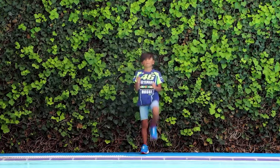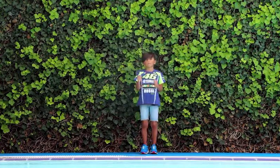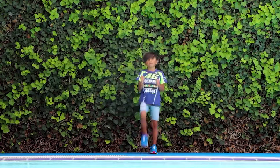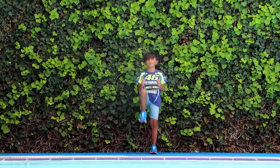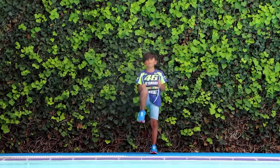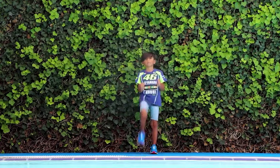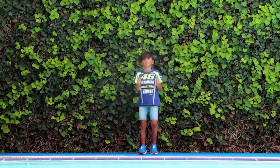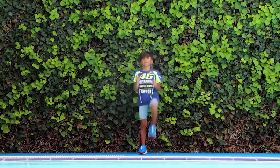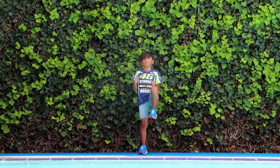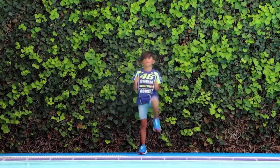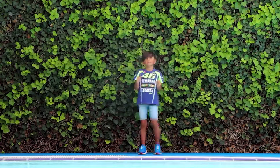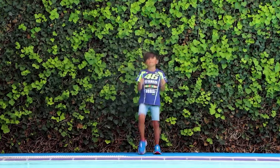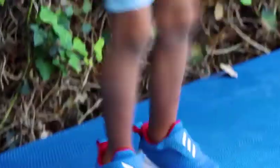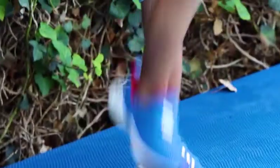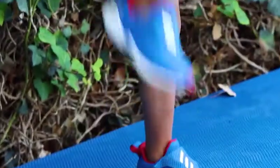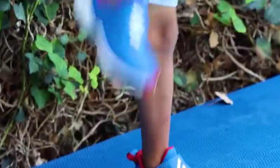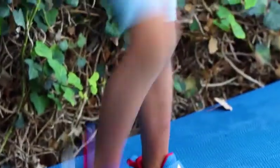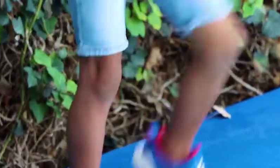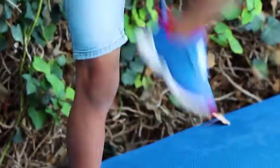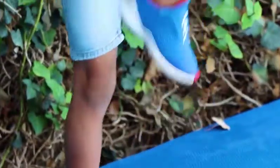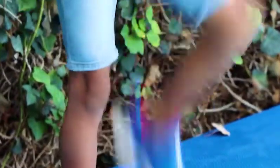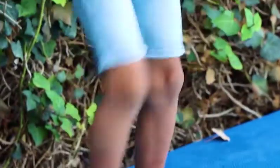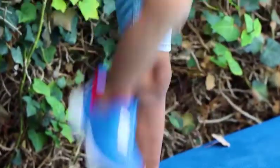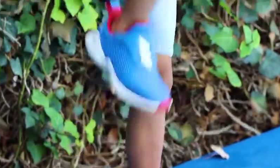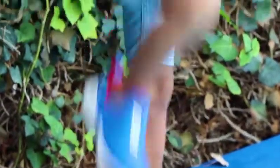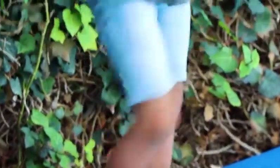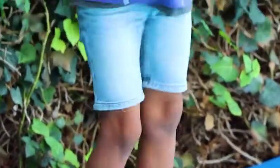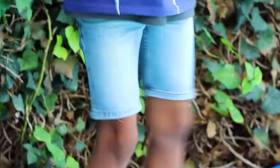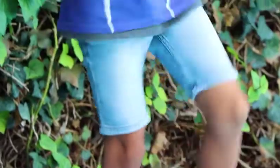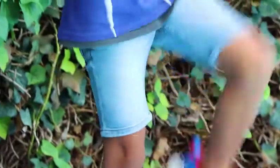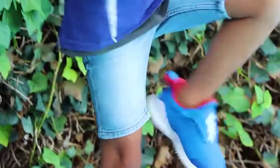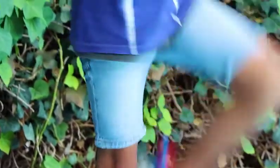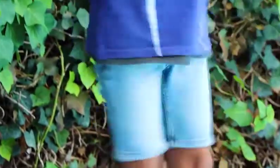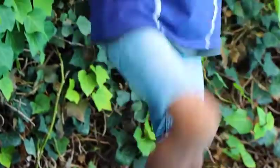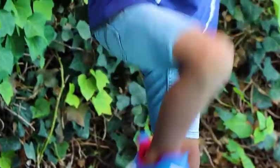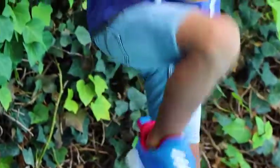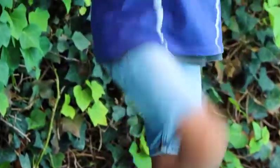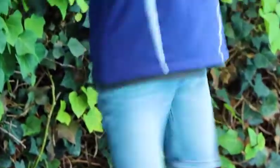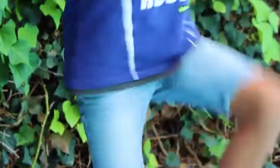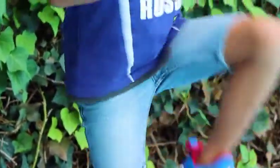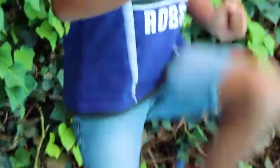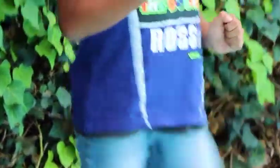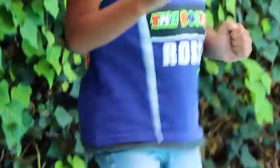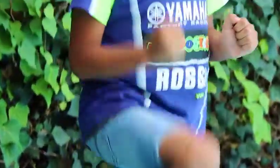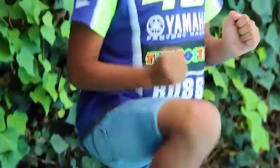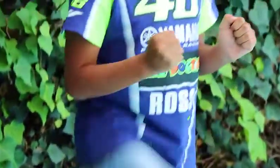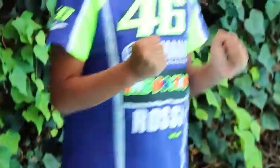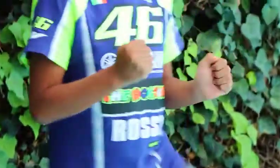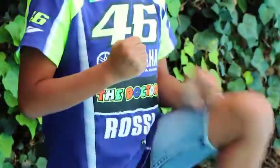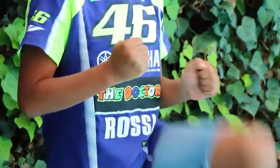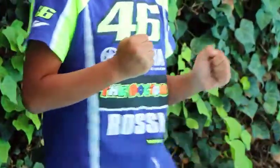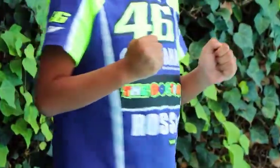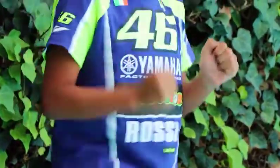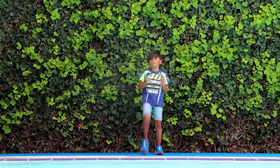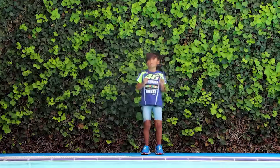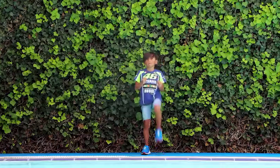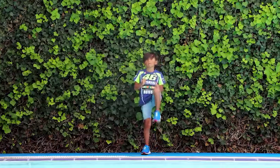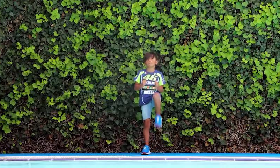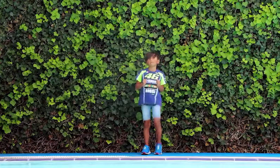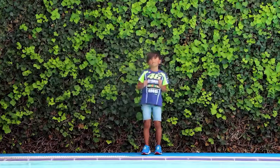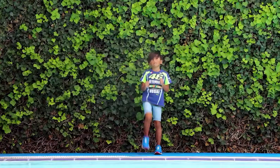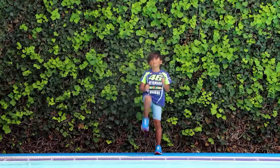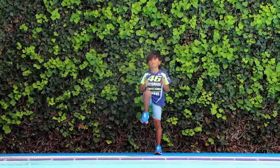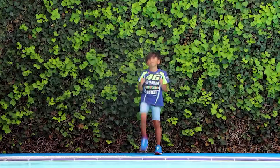controlen su movimiento, muy bien. Respira, arriba rodillas, arriba, que